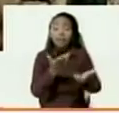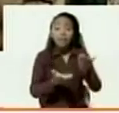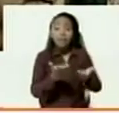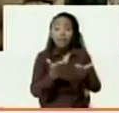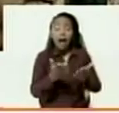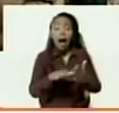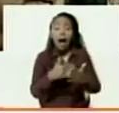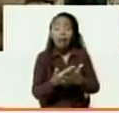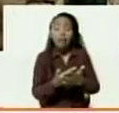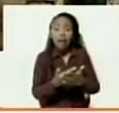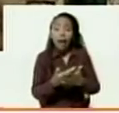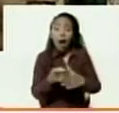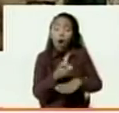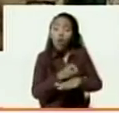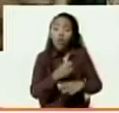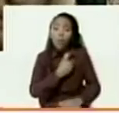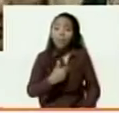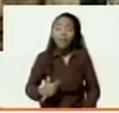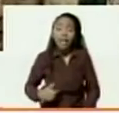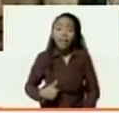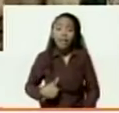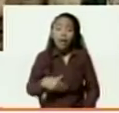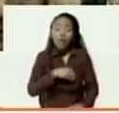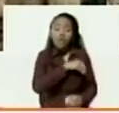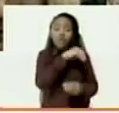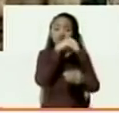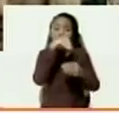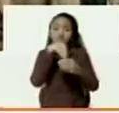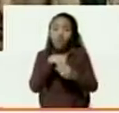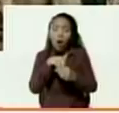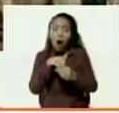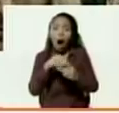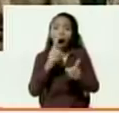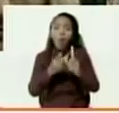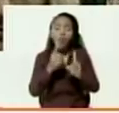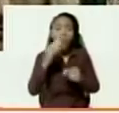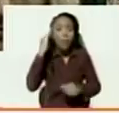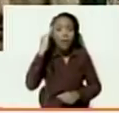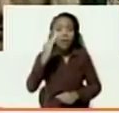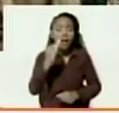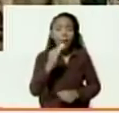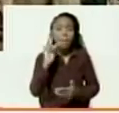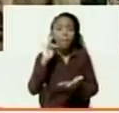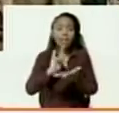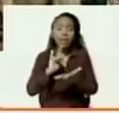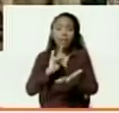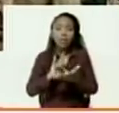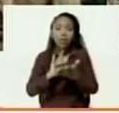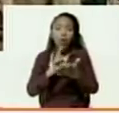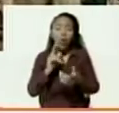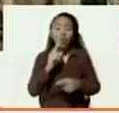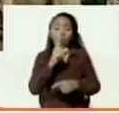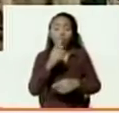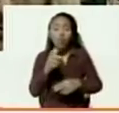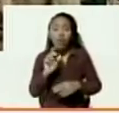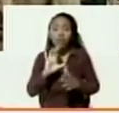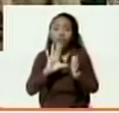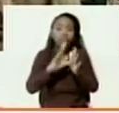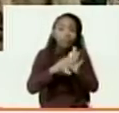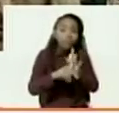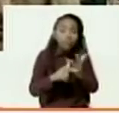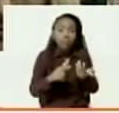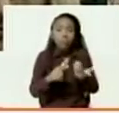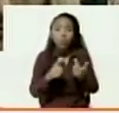Bolsonaro decidió dar asilo a unos militares que participaron de un asalto,